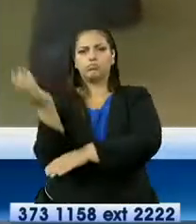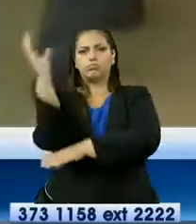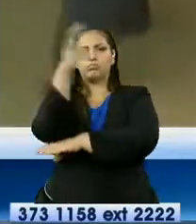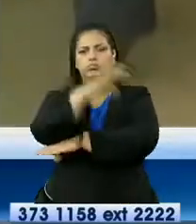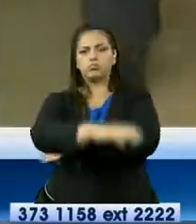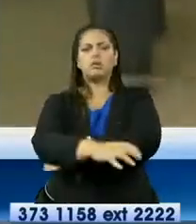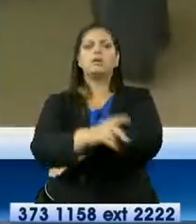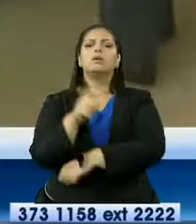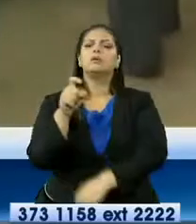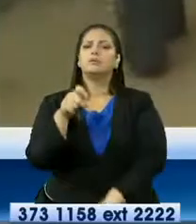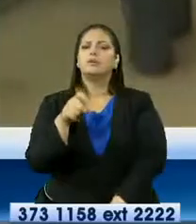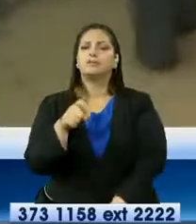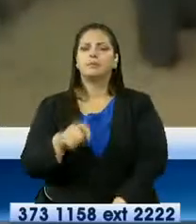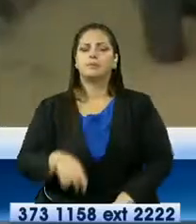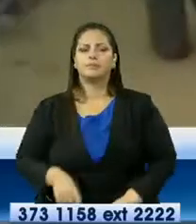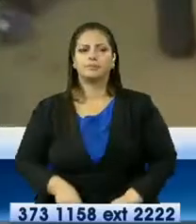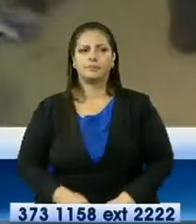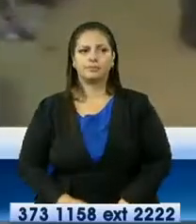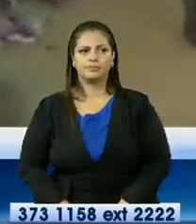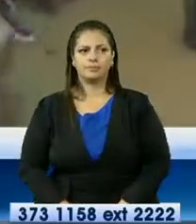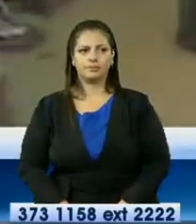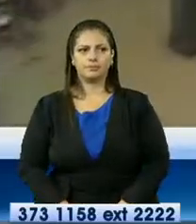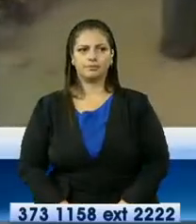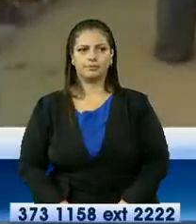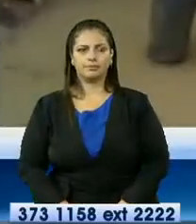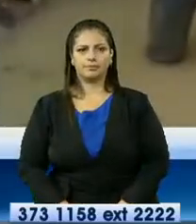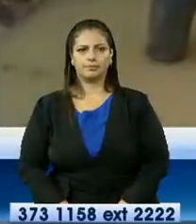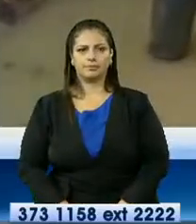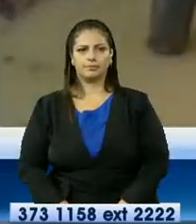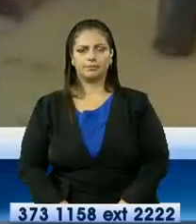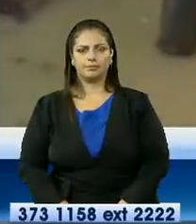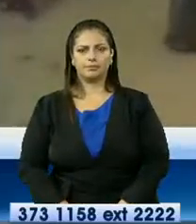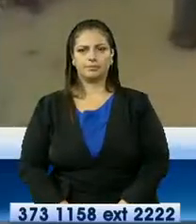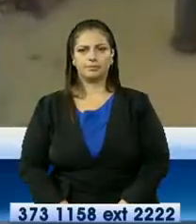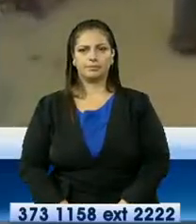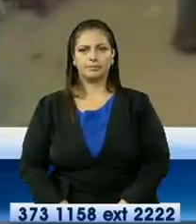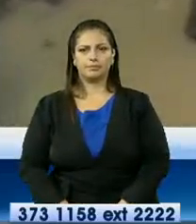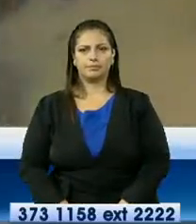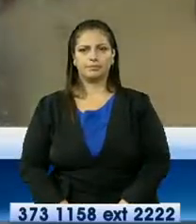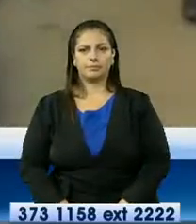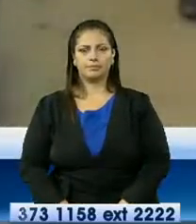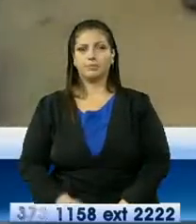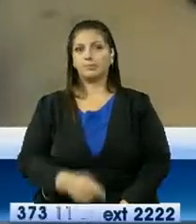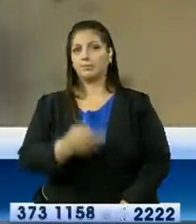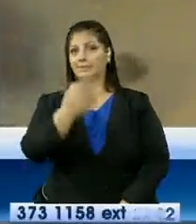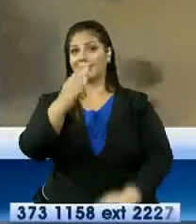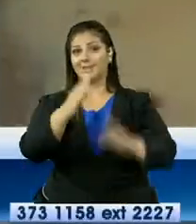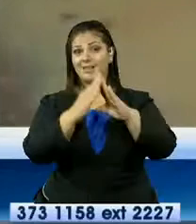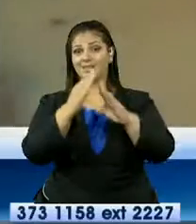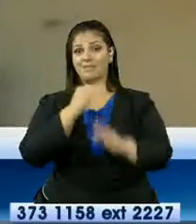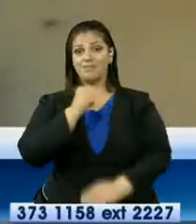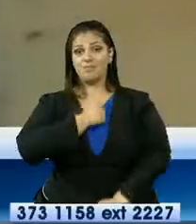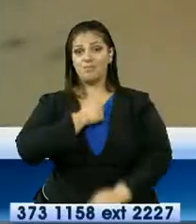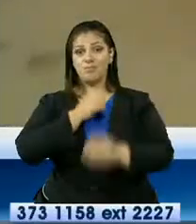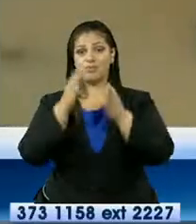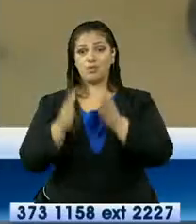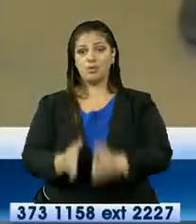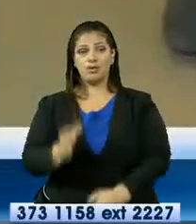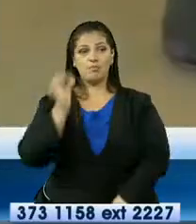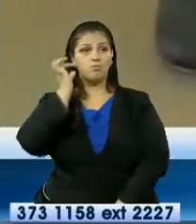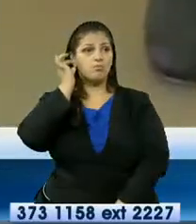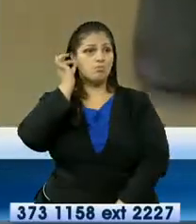este domicilio. Aquí, según lo que nos ha indicado la propietaria de este domicilio, wow, hasta ahí podemos